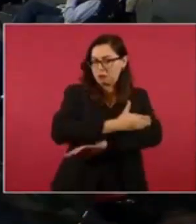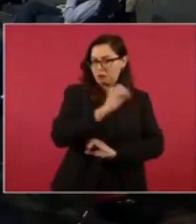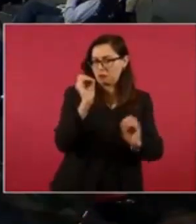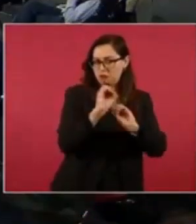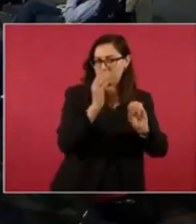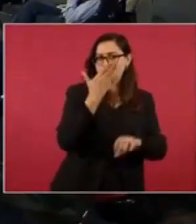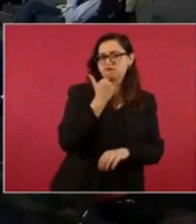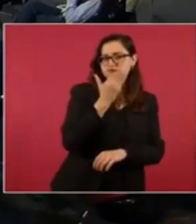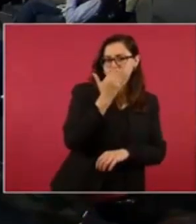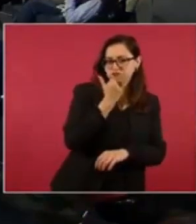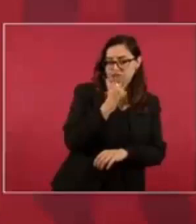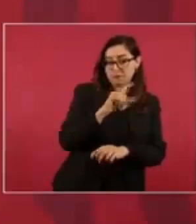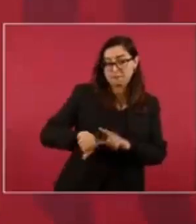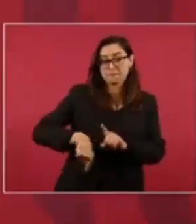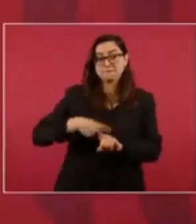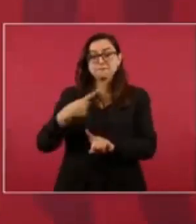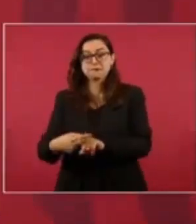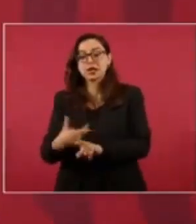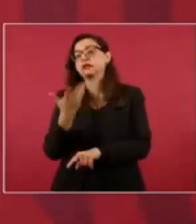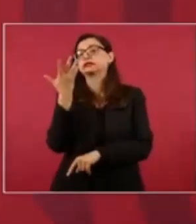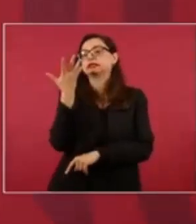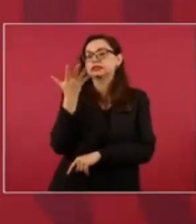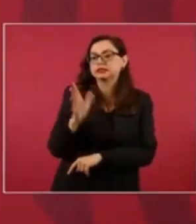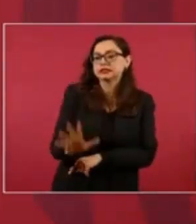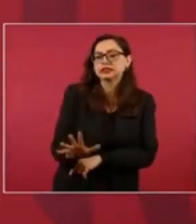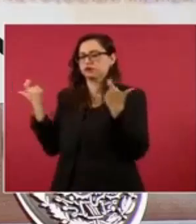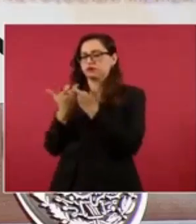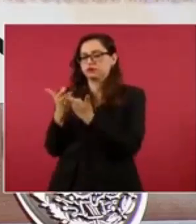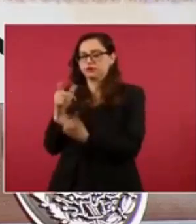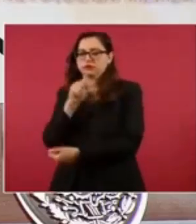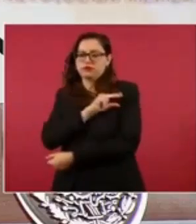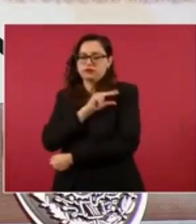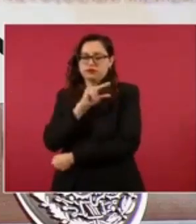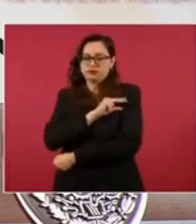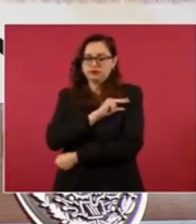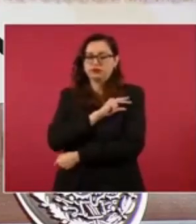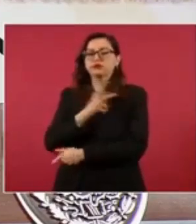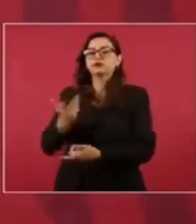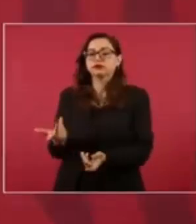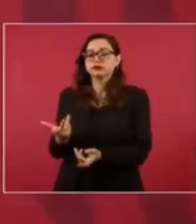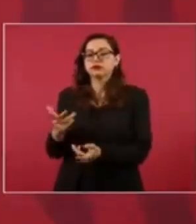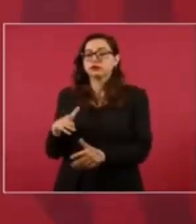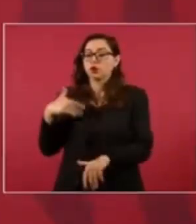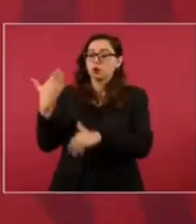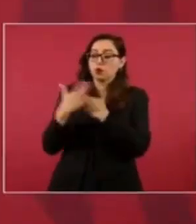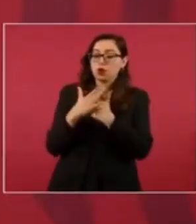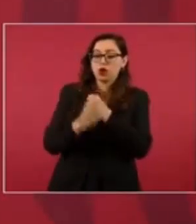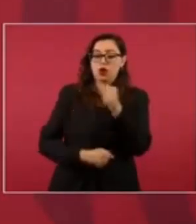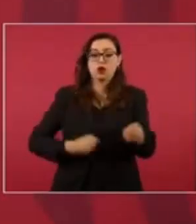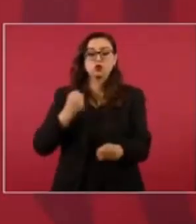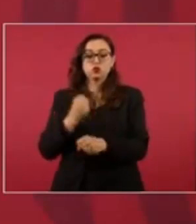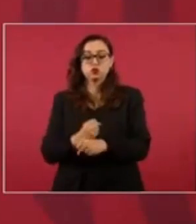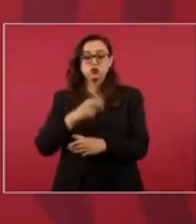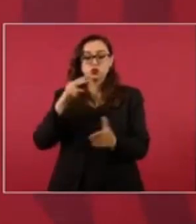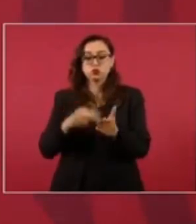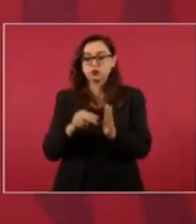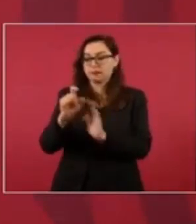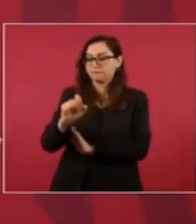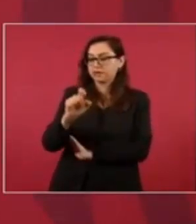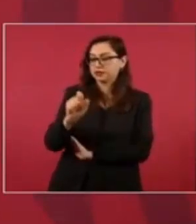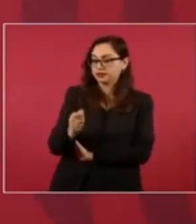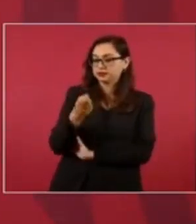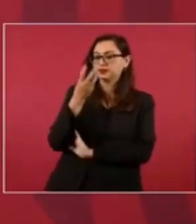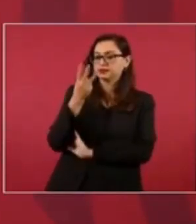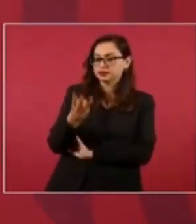y los 10 contratos que tenemos de asociación público-privada. Lo que vamos a cambiar hacia el próximo año para poder atender